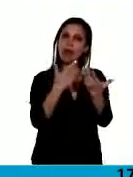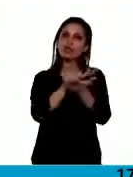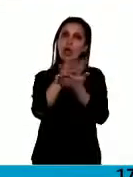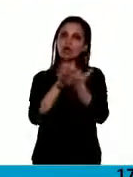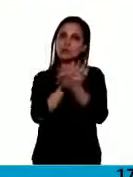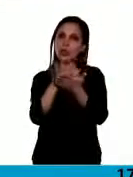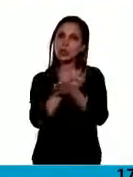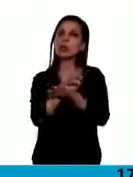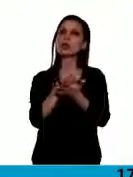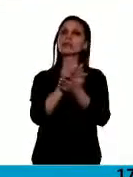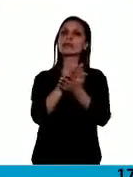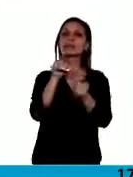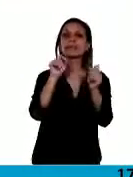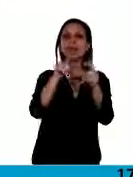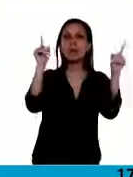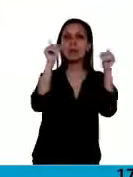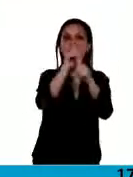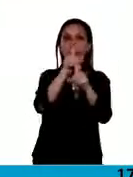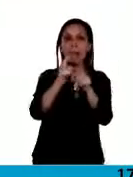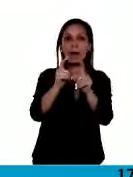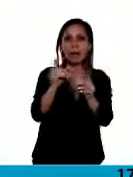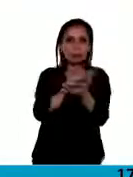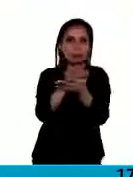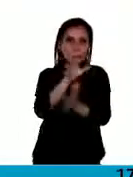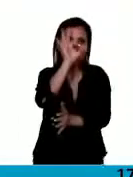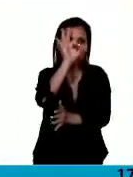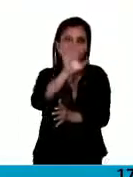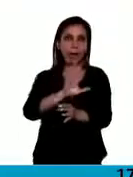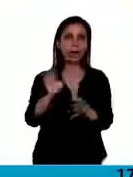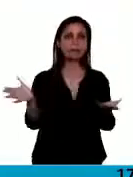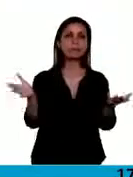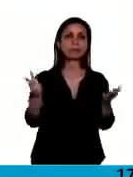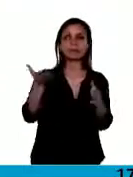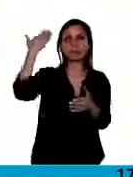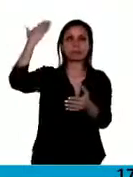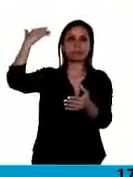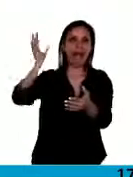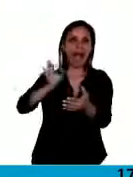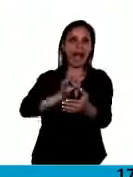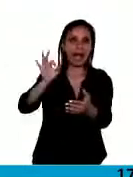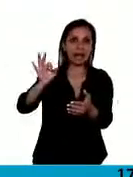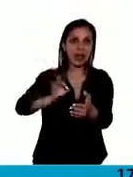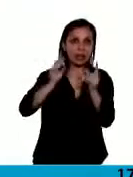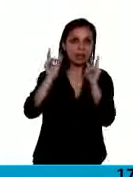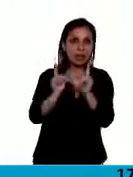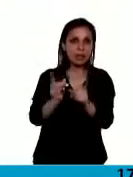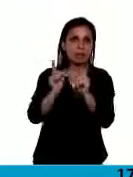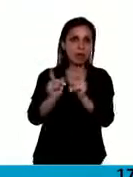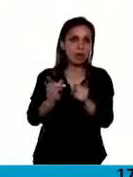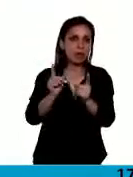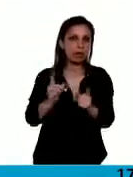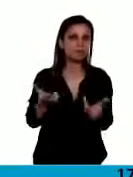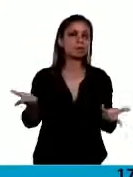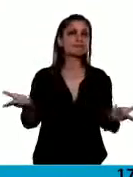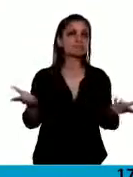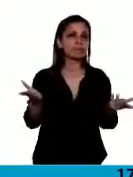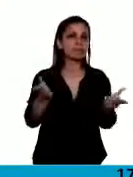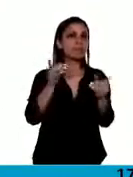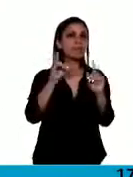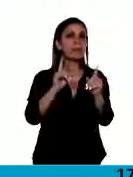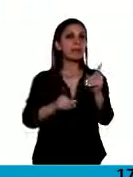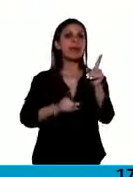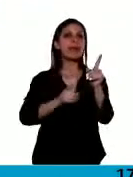a una problemática que no ha tenido solución desde hace muchísimos años. Inclusive al